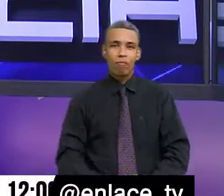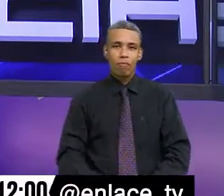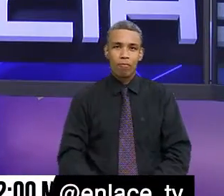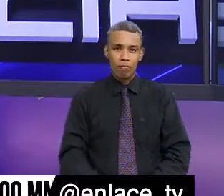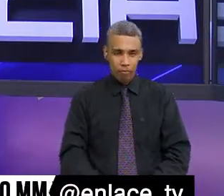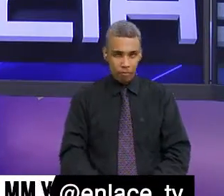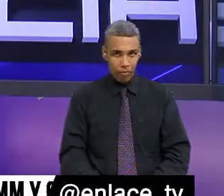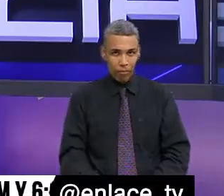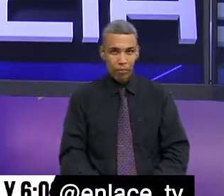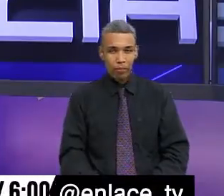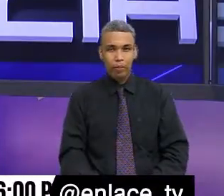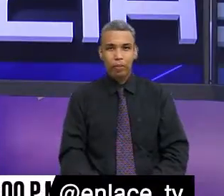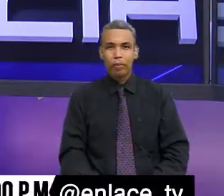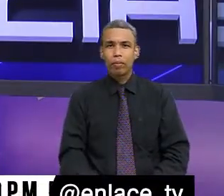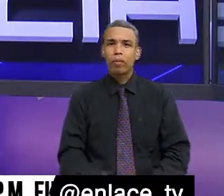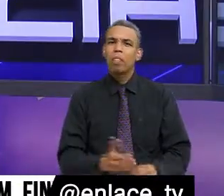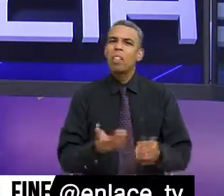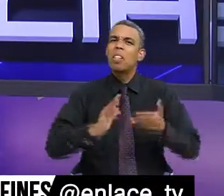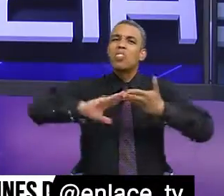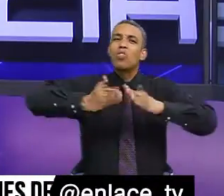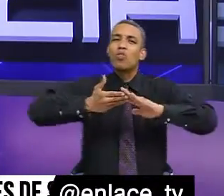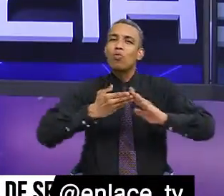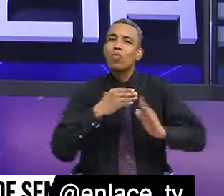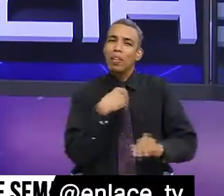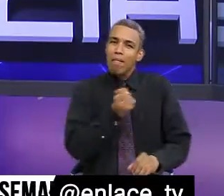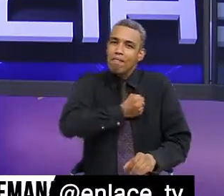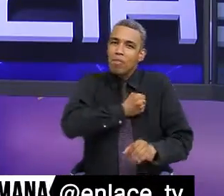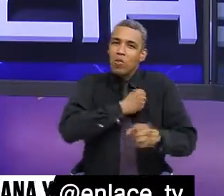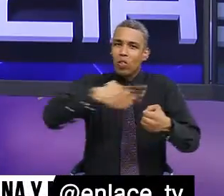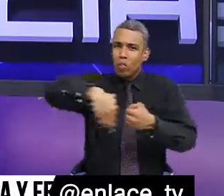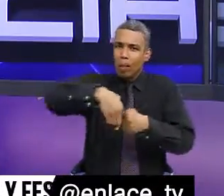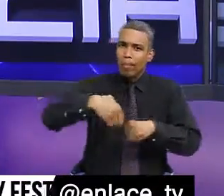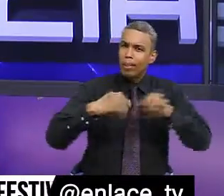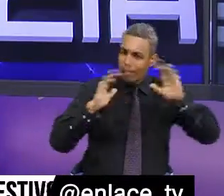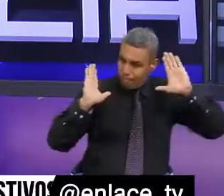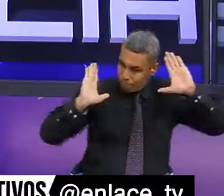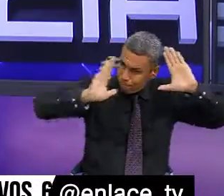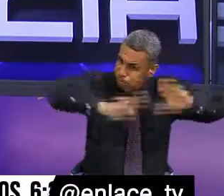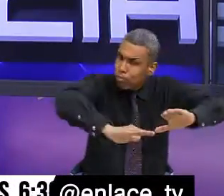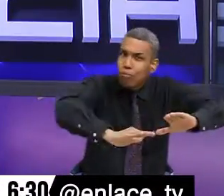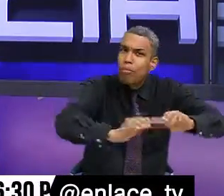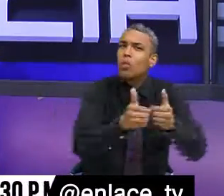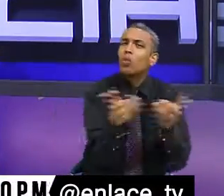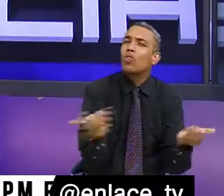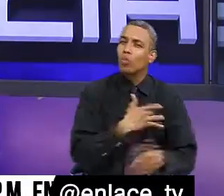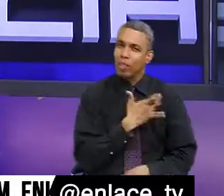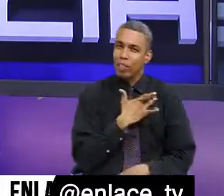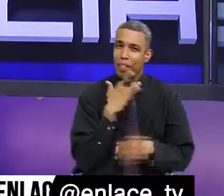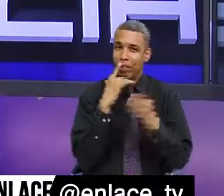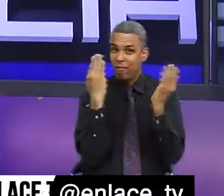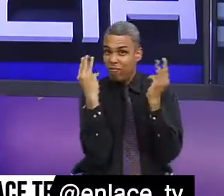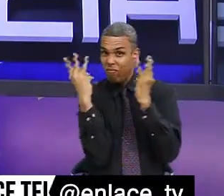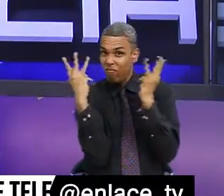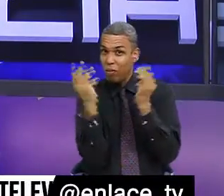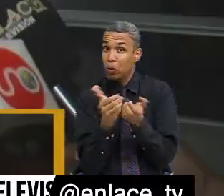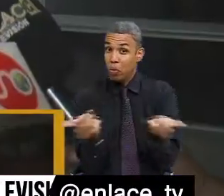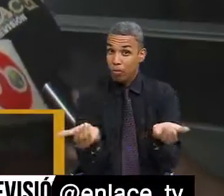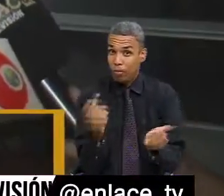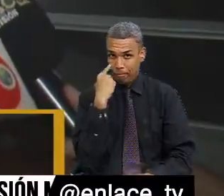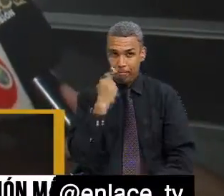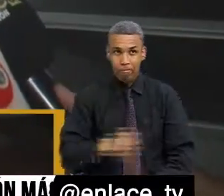Escuchemos ahora a los hinchas de la Máquina Amarilla, quienes se mostraron satisfechos con el punto obtenido en casa y el nivel del equipo.